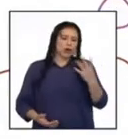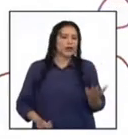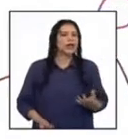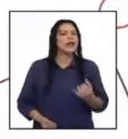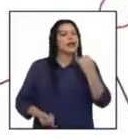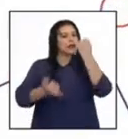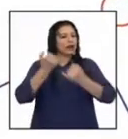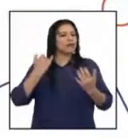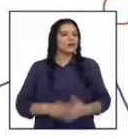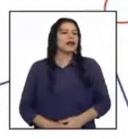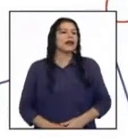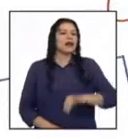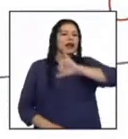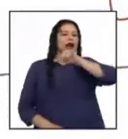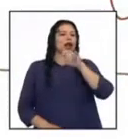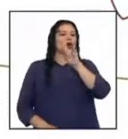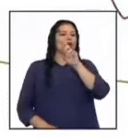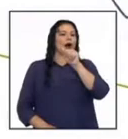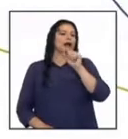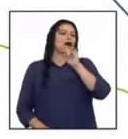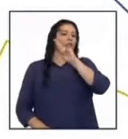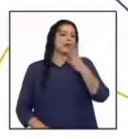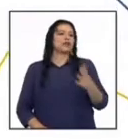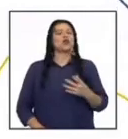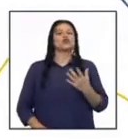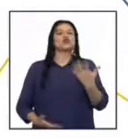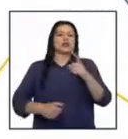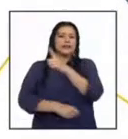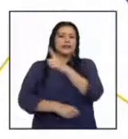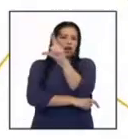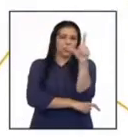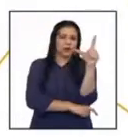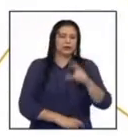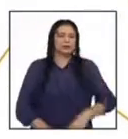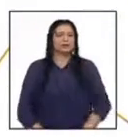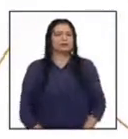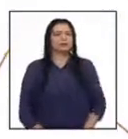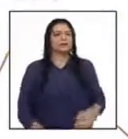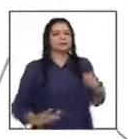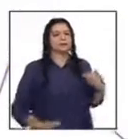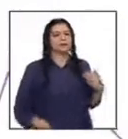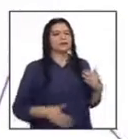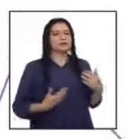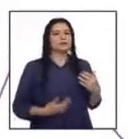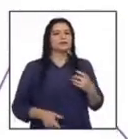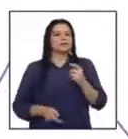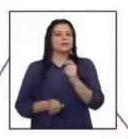Y finalmente, Juana Ubillús de Palacios, diputada por el departamento de Loreto.